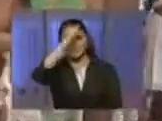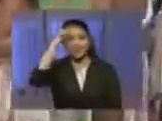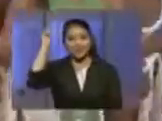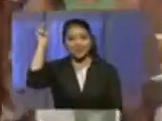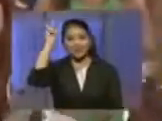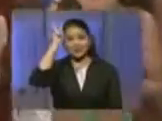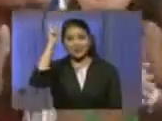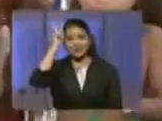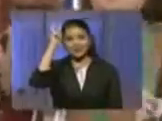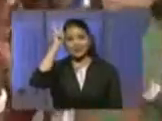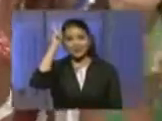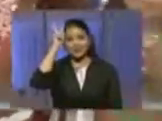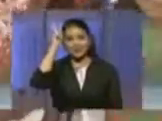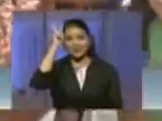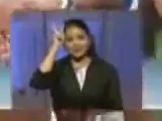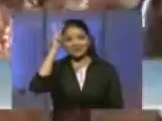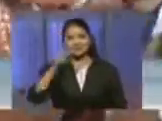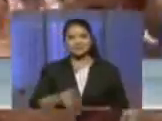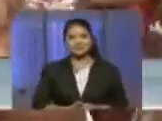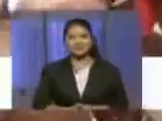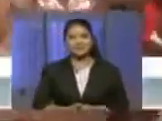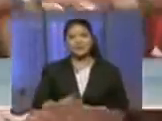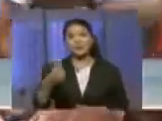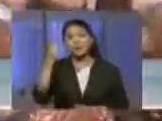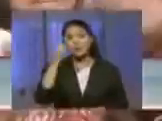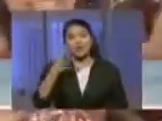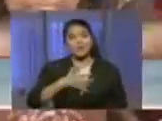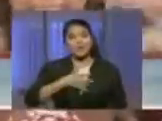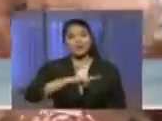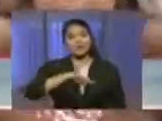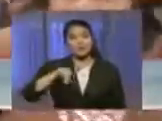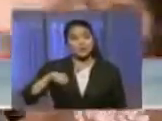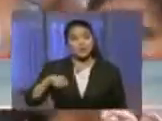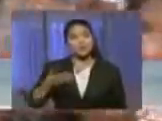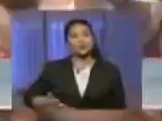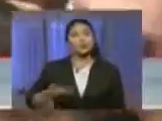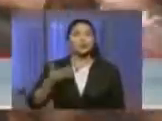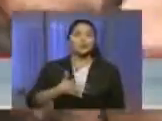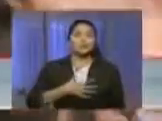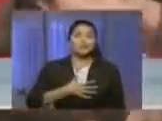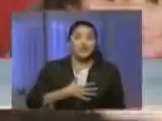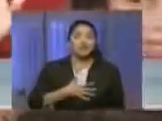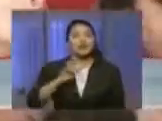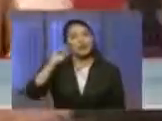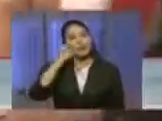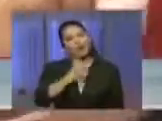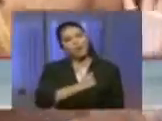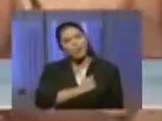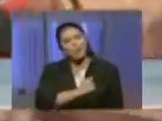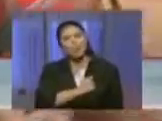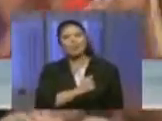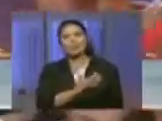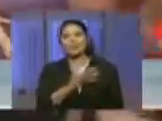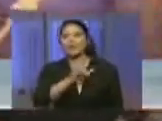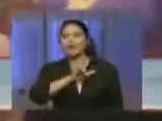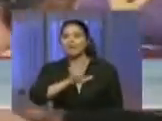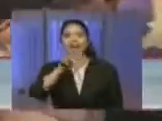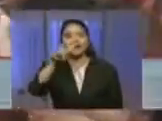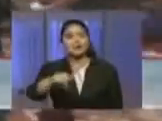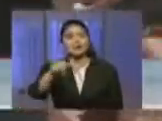comunidades indígenas un día para nosotros conmemorar que conmemoramos con amor con cariño en este